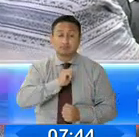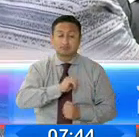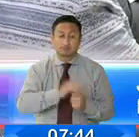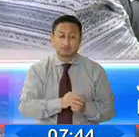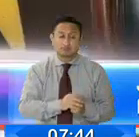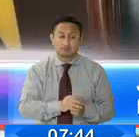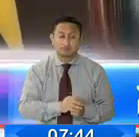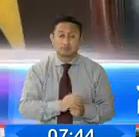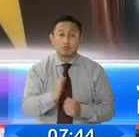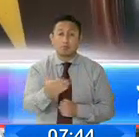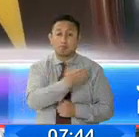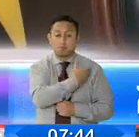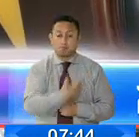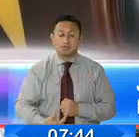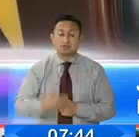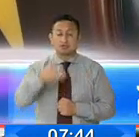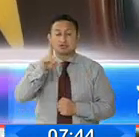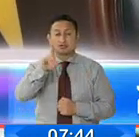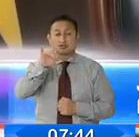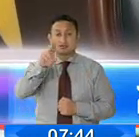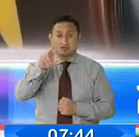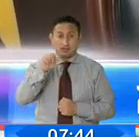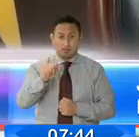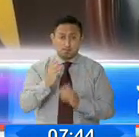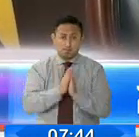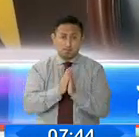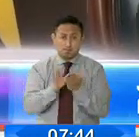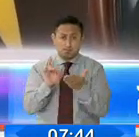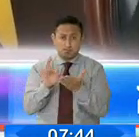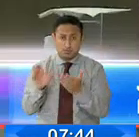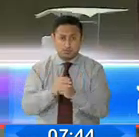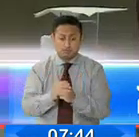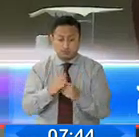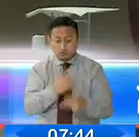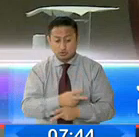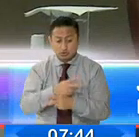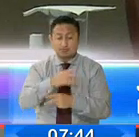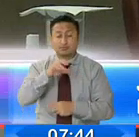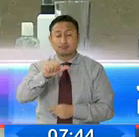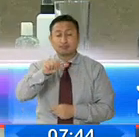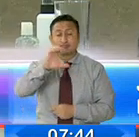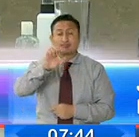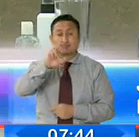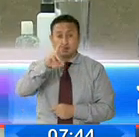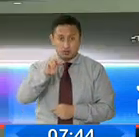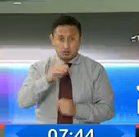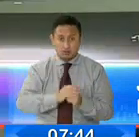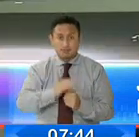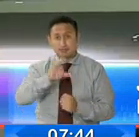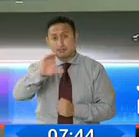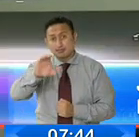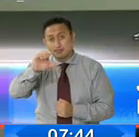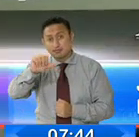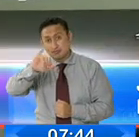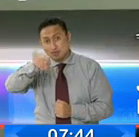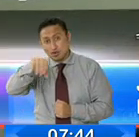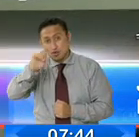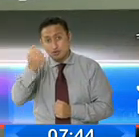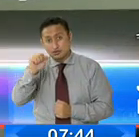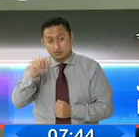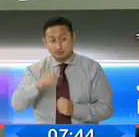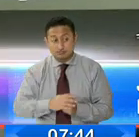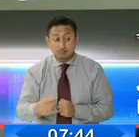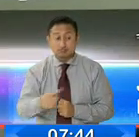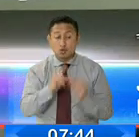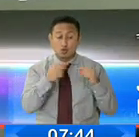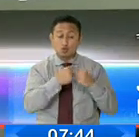destitución de la presidenta del CNE, Diana Tamaín, y los consejeros Estela Acero y José Cabrera, por aprobar la personería jurídica